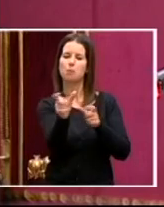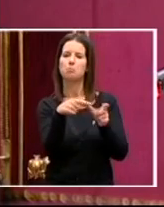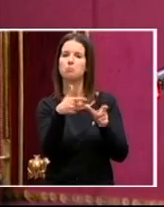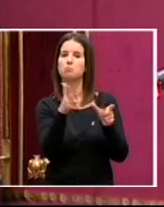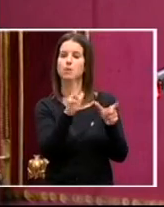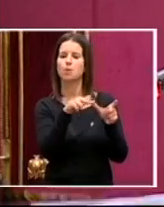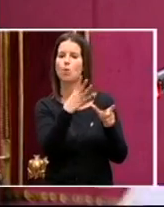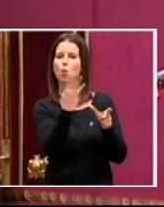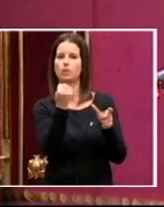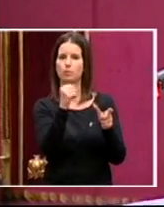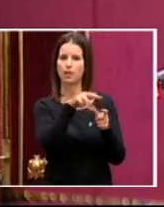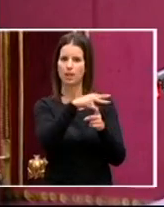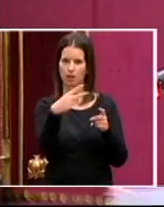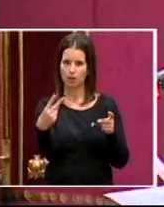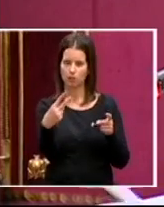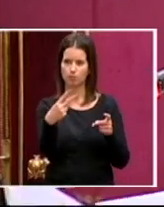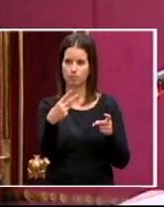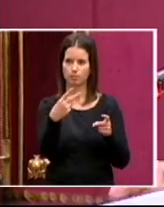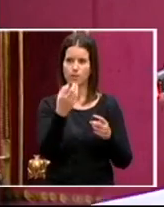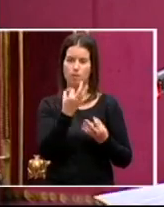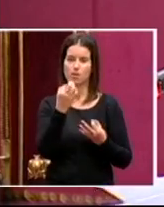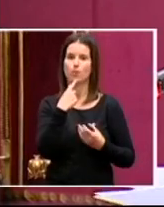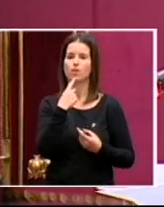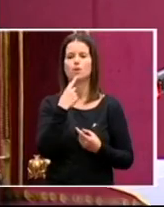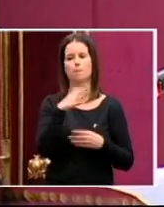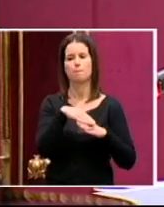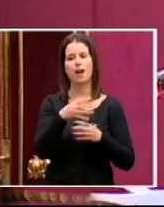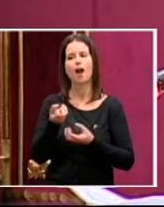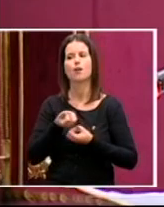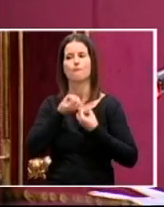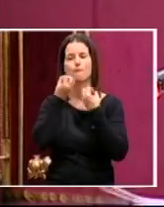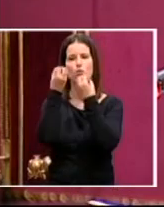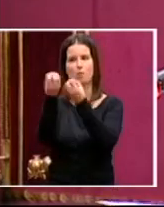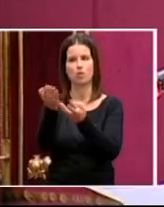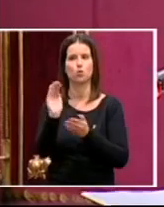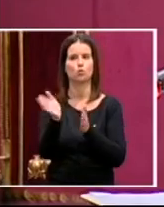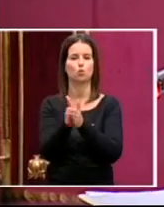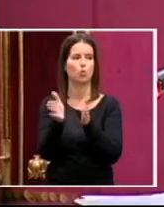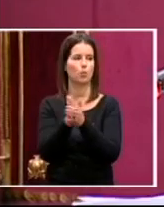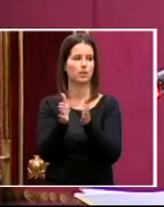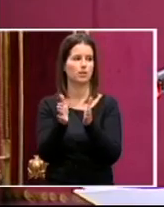euros. Miren usted, le tengo que decir, para que se lo traslade a su compañera cuando le traigan...